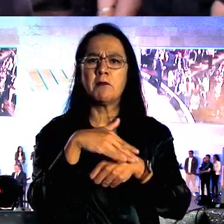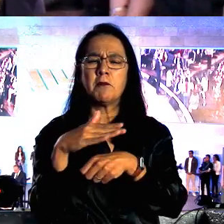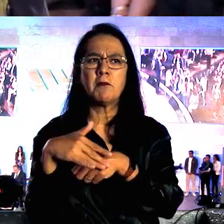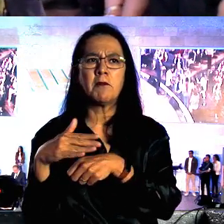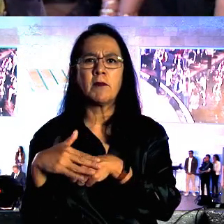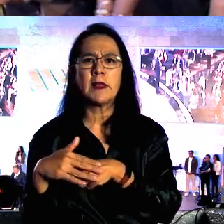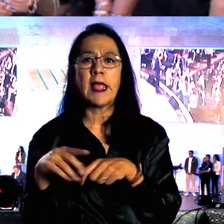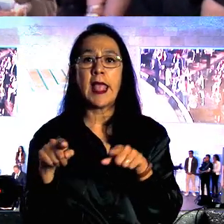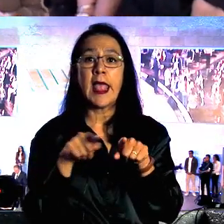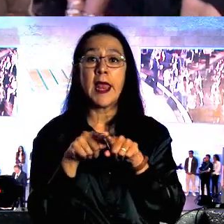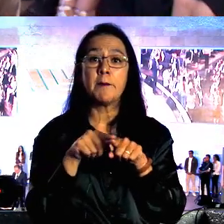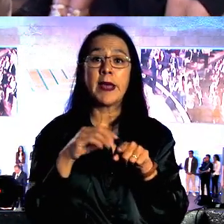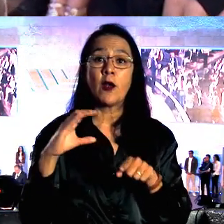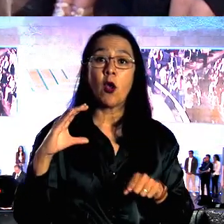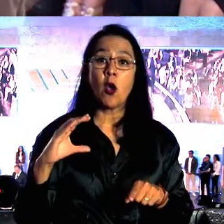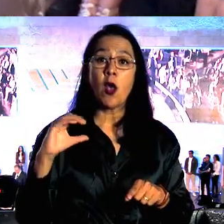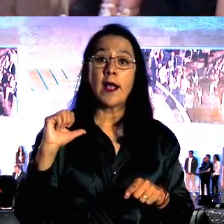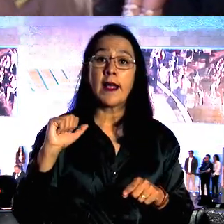mi hermano Camerino